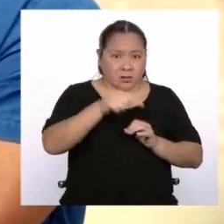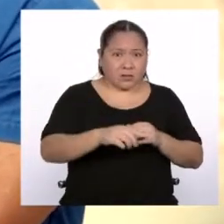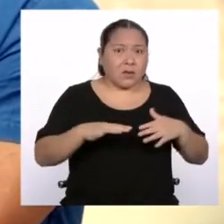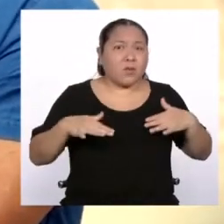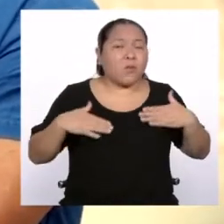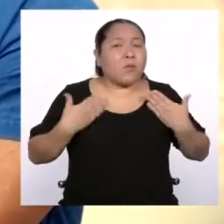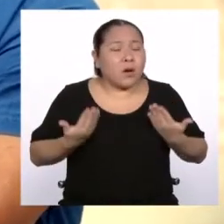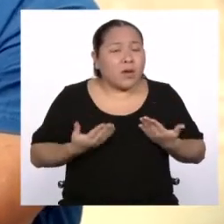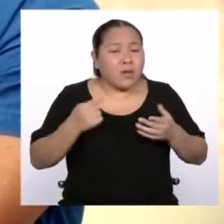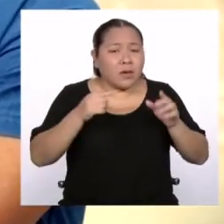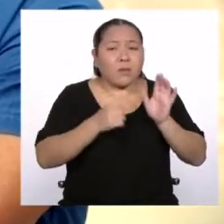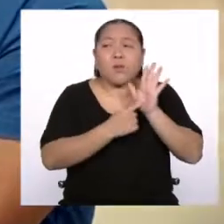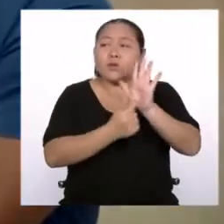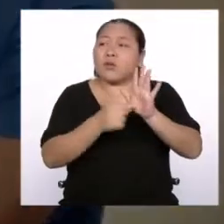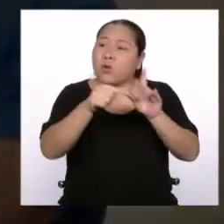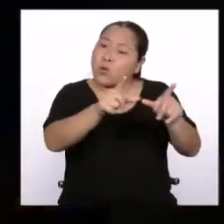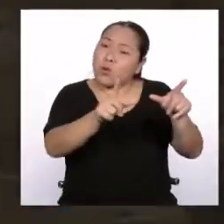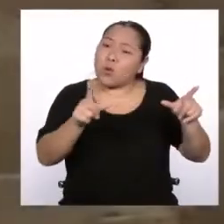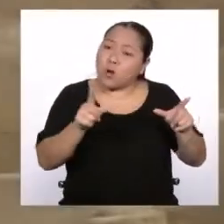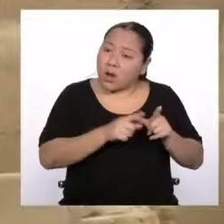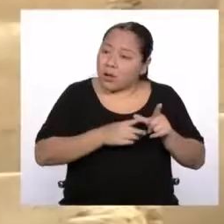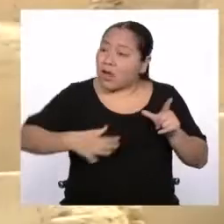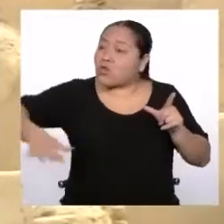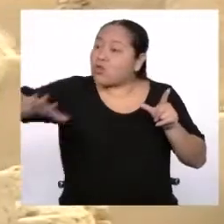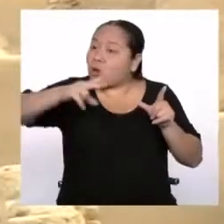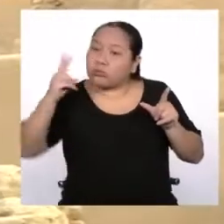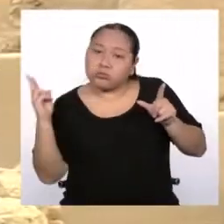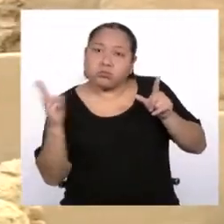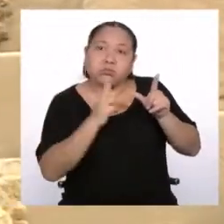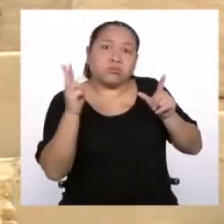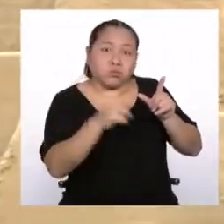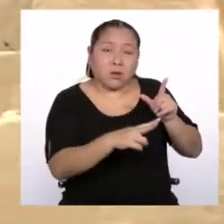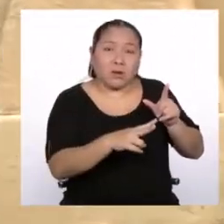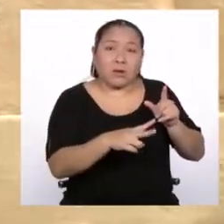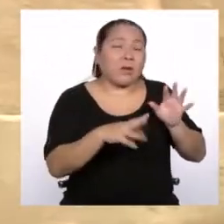un espacio público ideal.